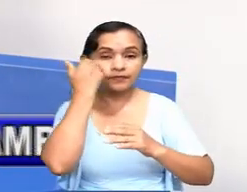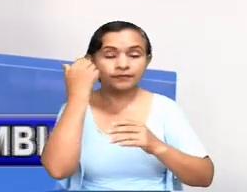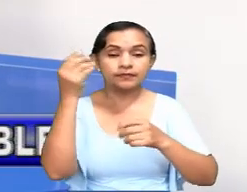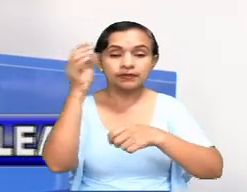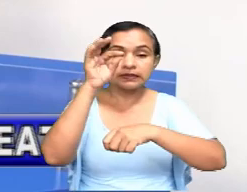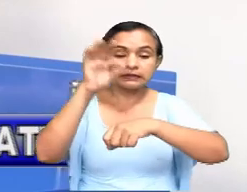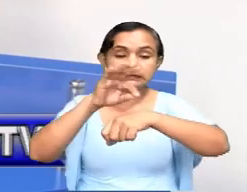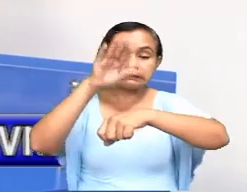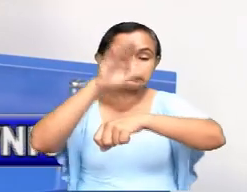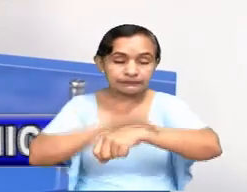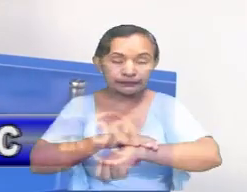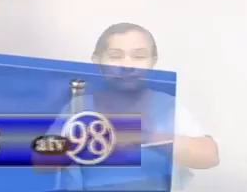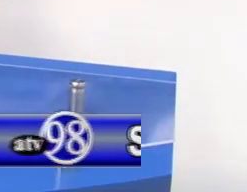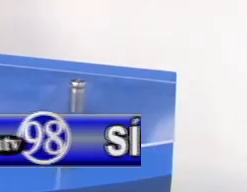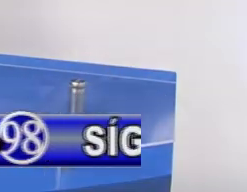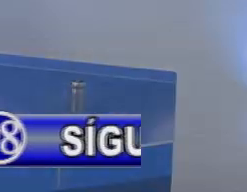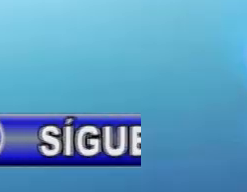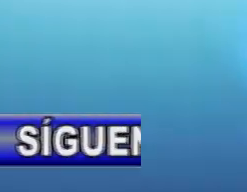y chikungunya.